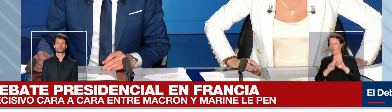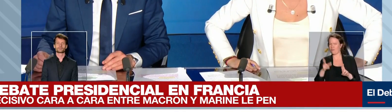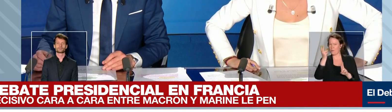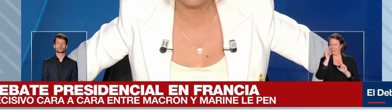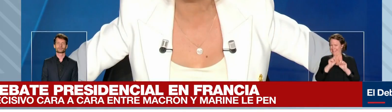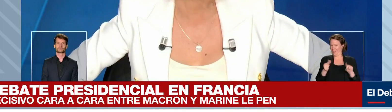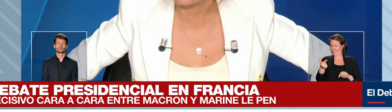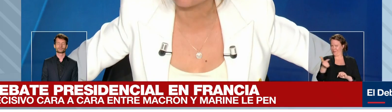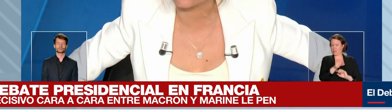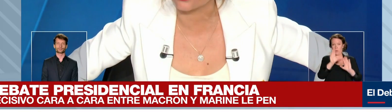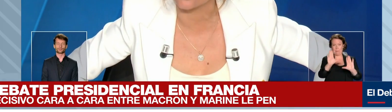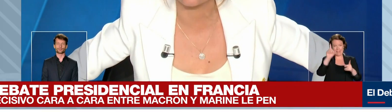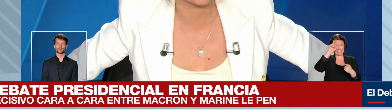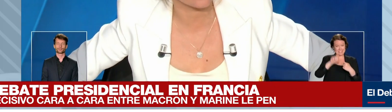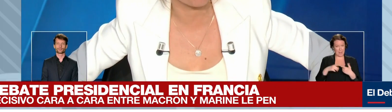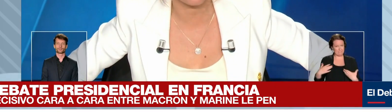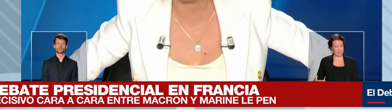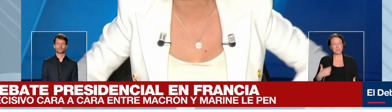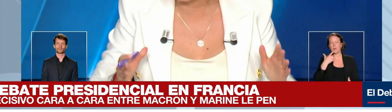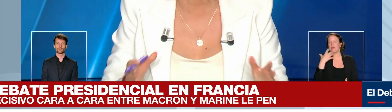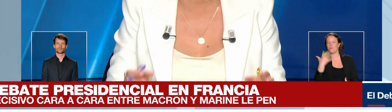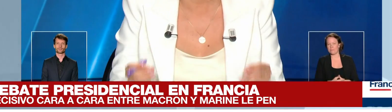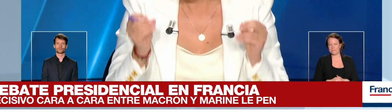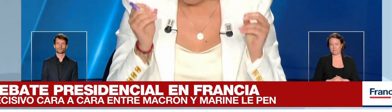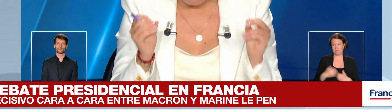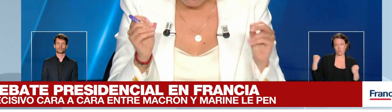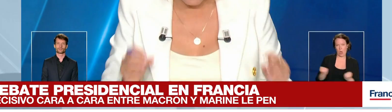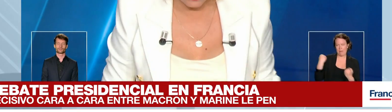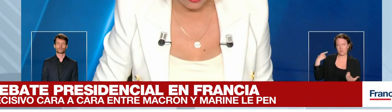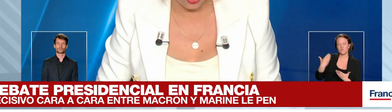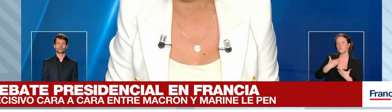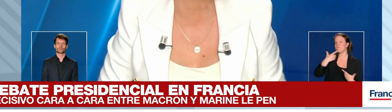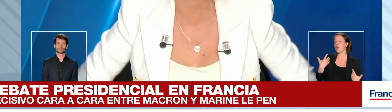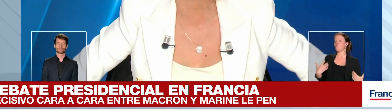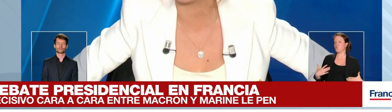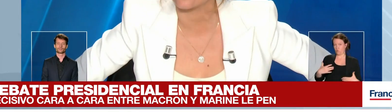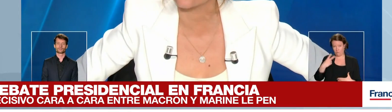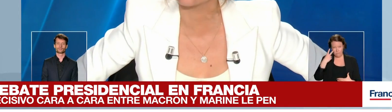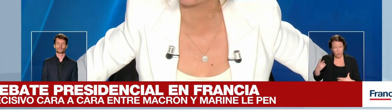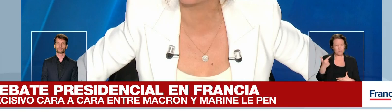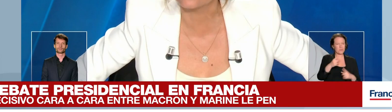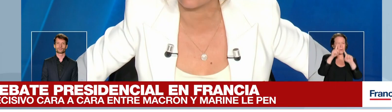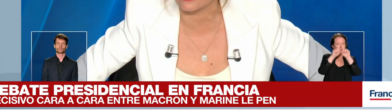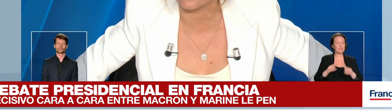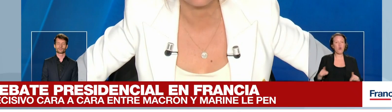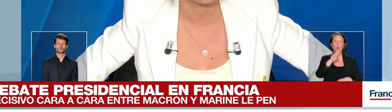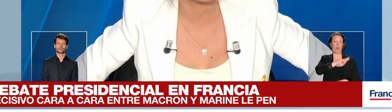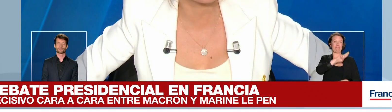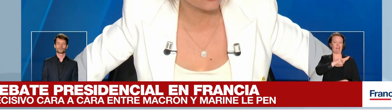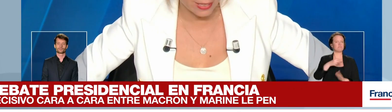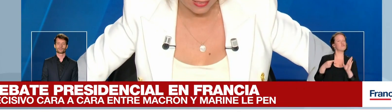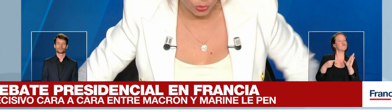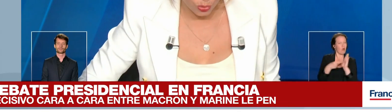internacional y sobre Europa, pero tenemos que pasar a un tema que ha sido muy debatido en esta campaña y también aquí vemos sus desacuerdos. ¿Hasta qué